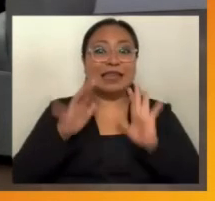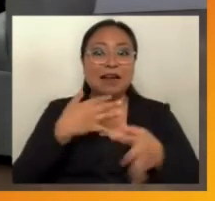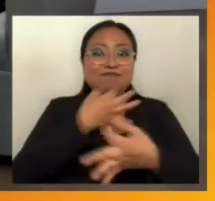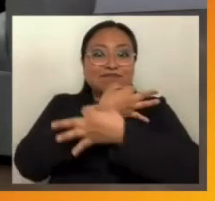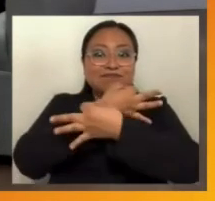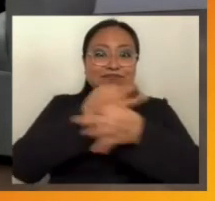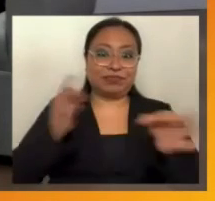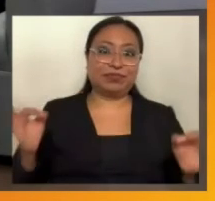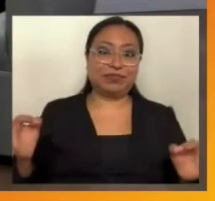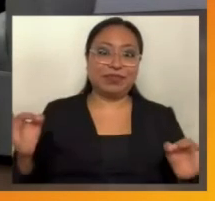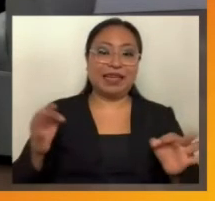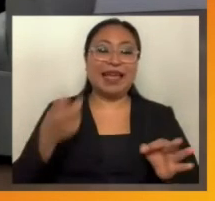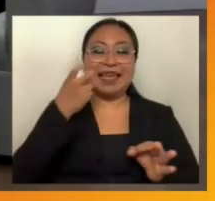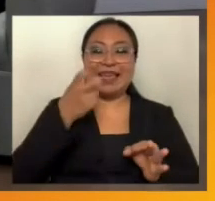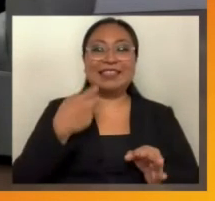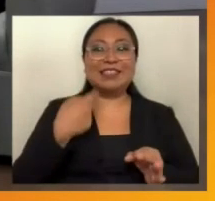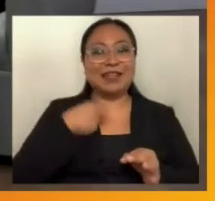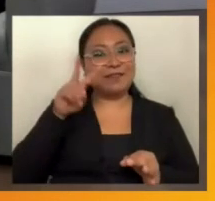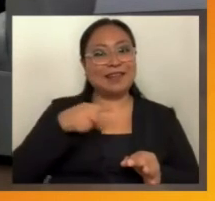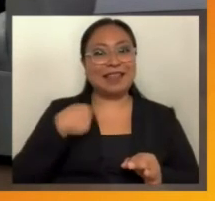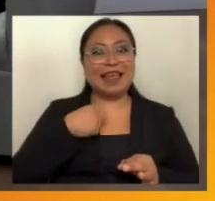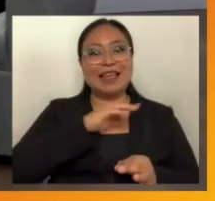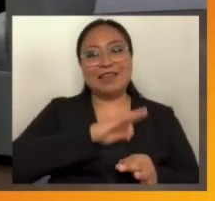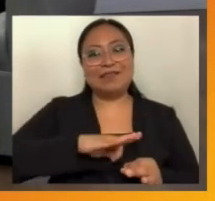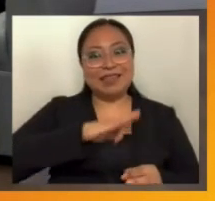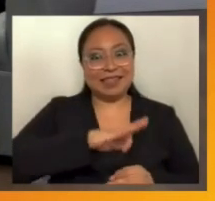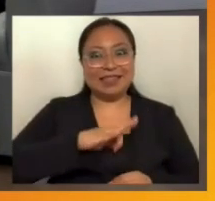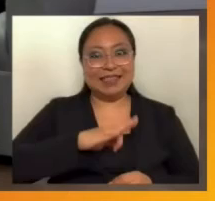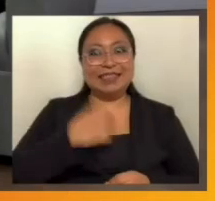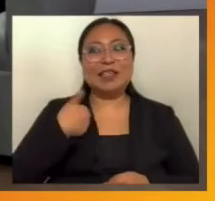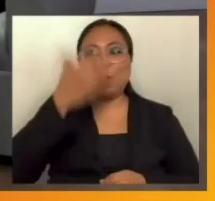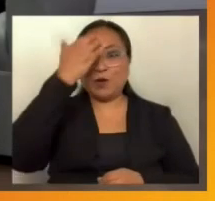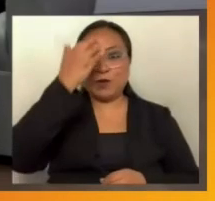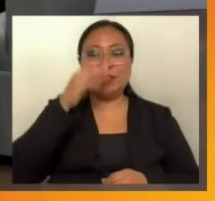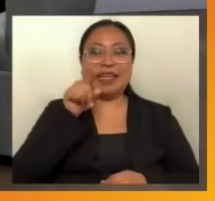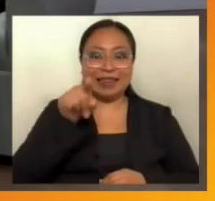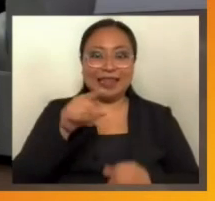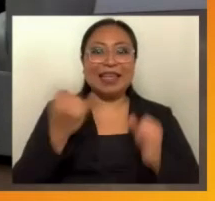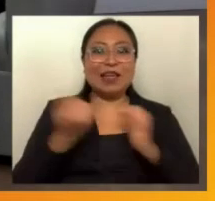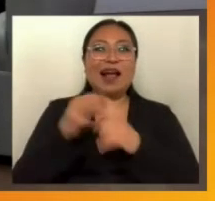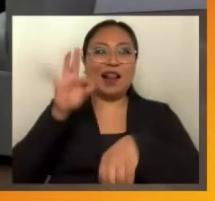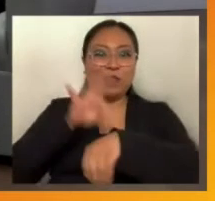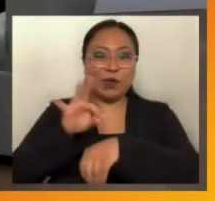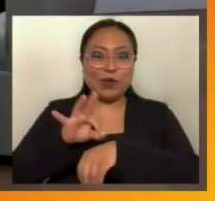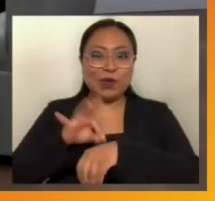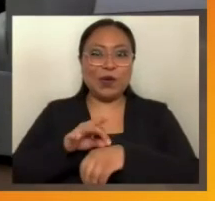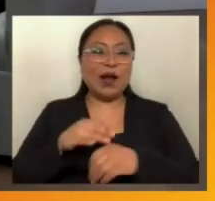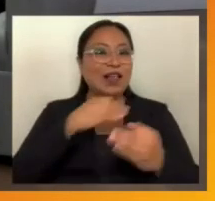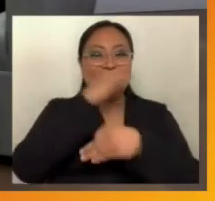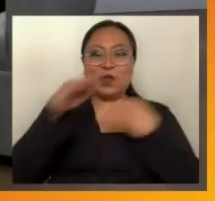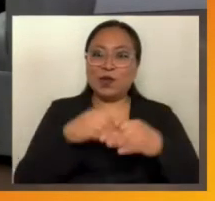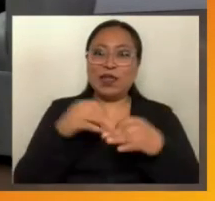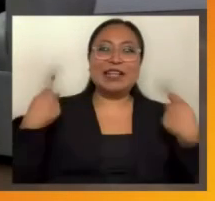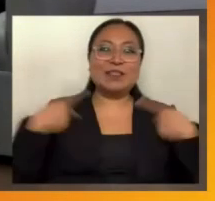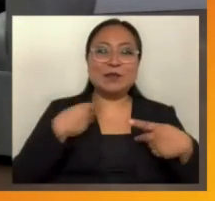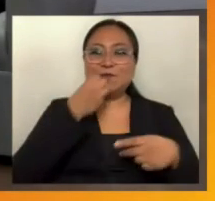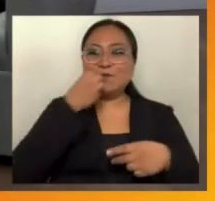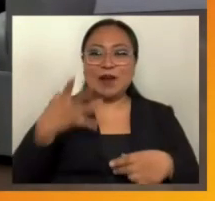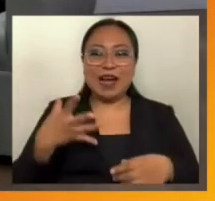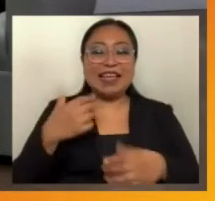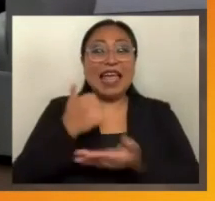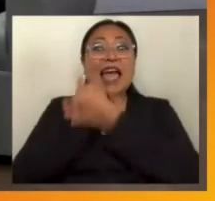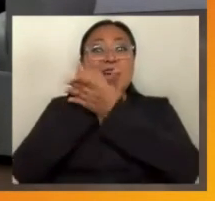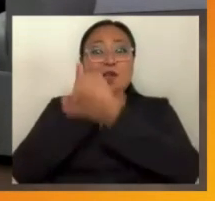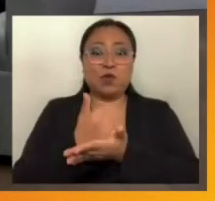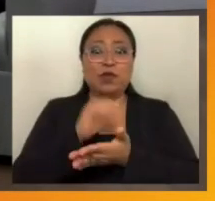y eso me hace muy feliz. Me hace muy feliz conocerte a ti, al doctor Guisa, a toda la gente extraordinaria que está aquí salvando vidas y